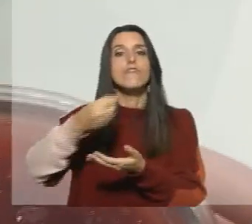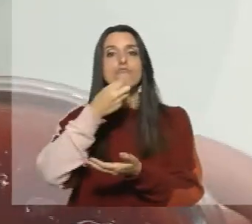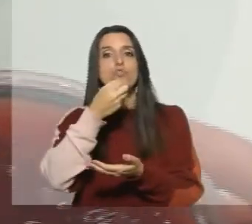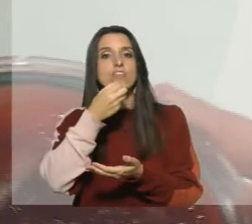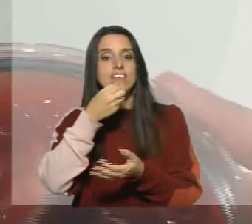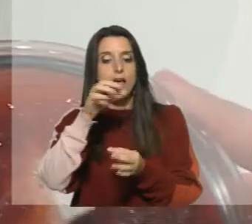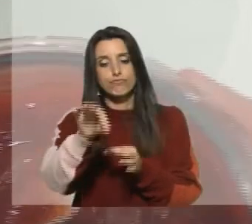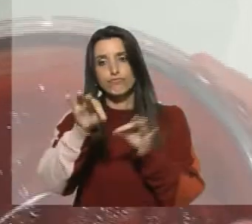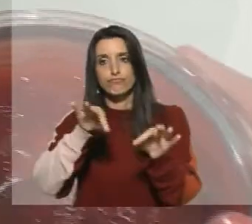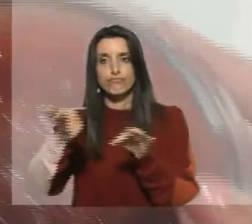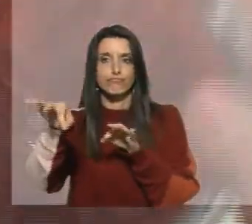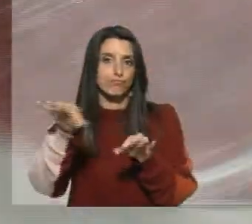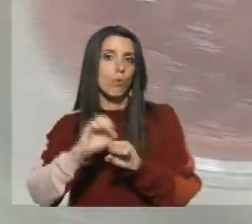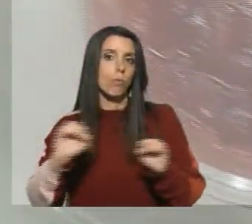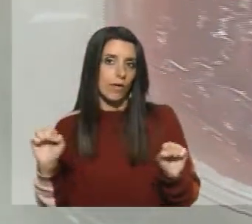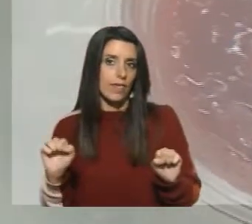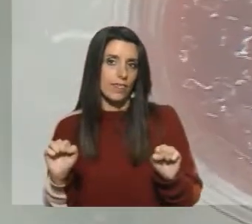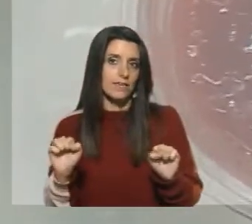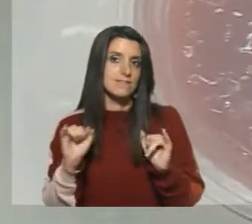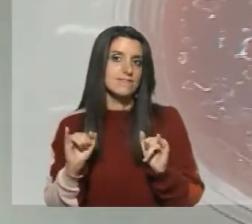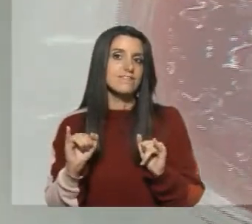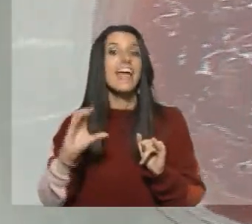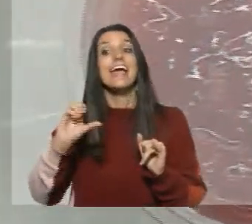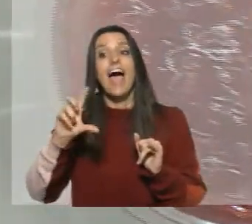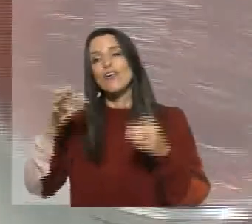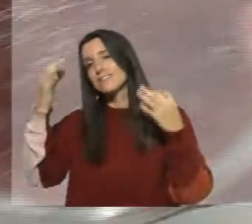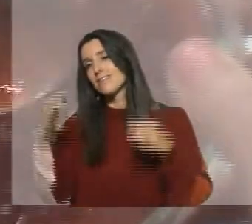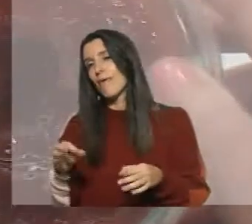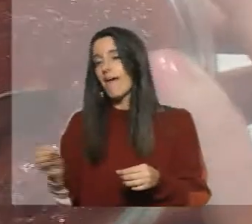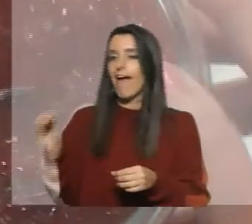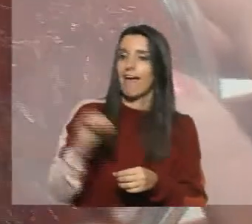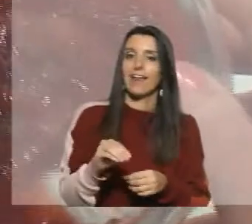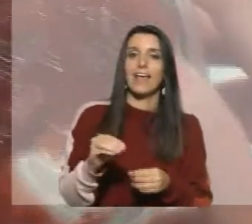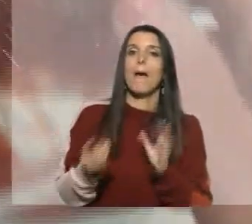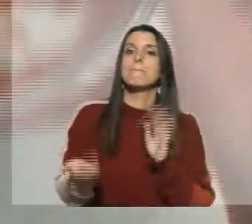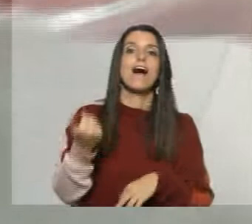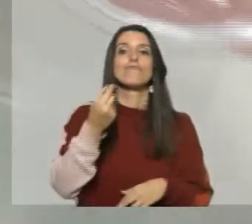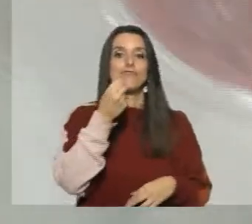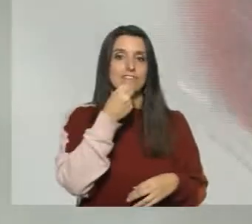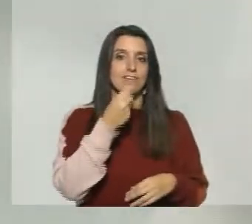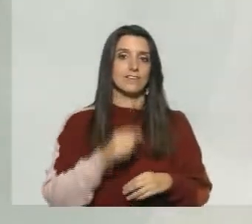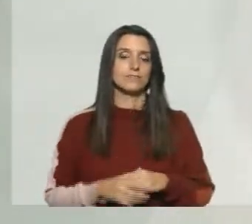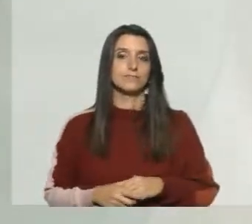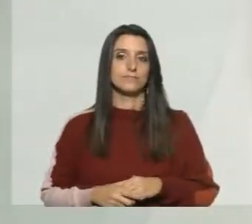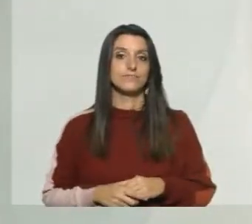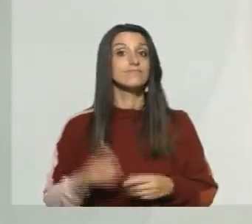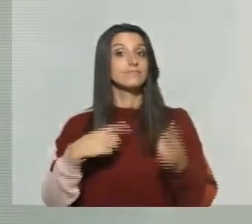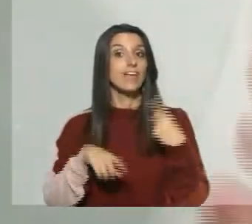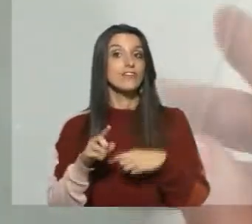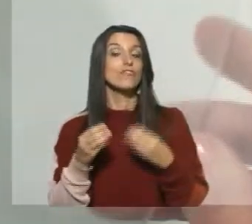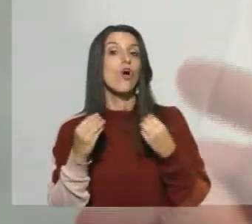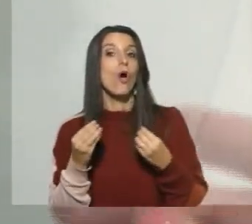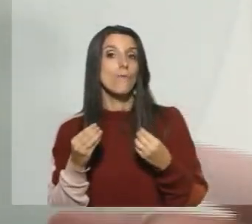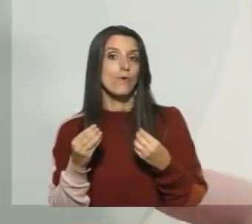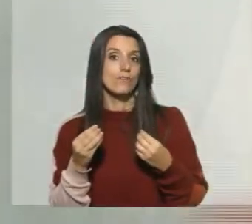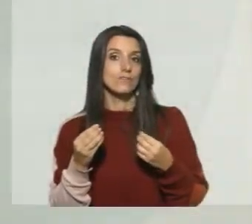por ejemplo. Perfecto. Carol se las pondría, que sí, claro, Carol. Claro, estoy segura que sí. Sí, más frutilla, diría ella. Entonces vos le vas a ir a...